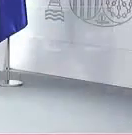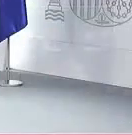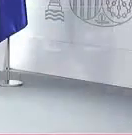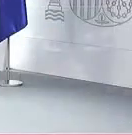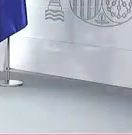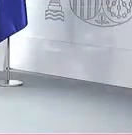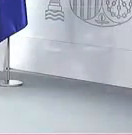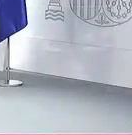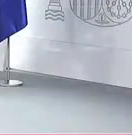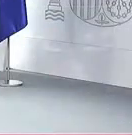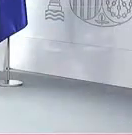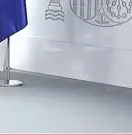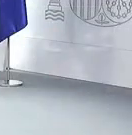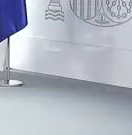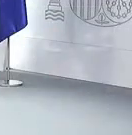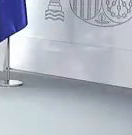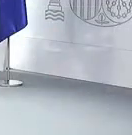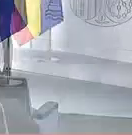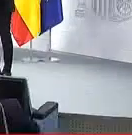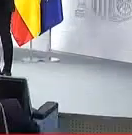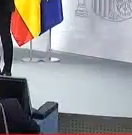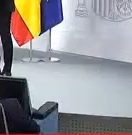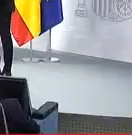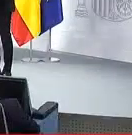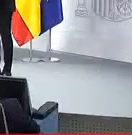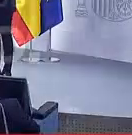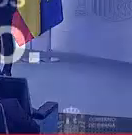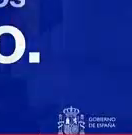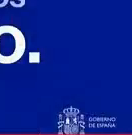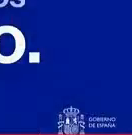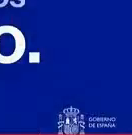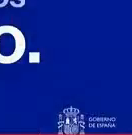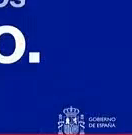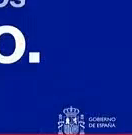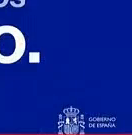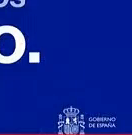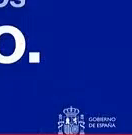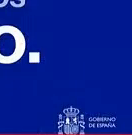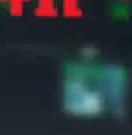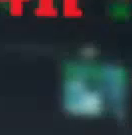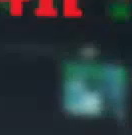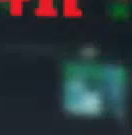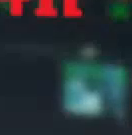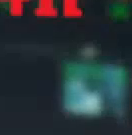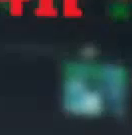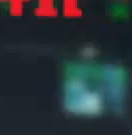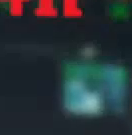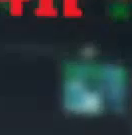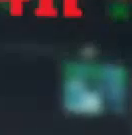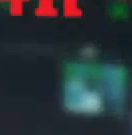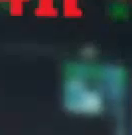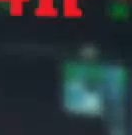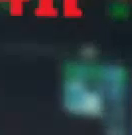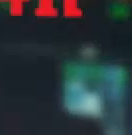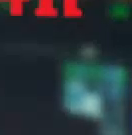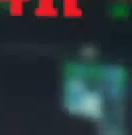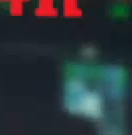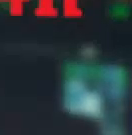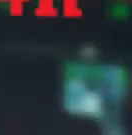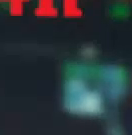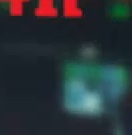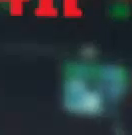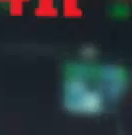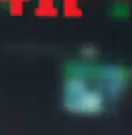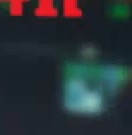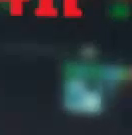Es la declaración institucional del presidente en funciones, Pedro Sánchez, tras el Consejo Europeo Extraordinario bajo presidencia española de la Unión Europea. Dice